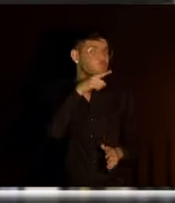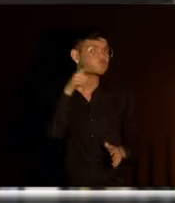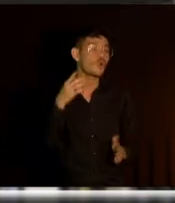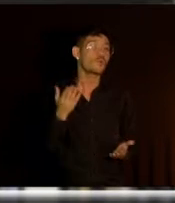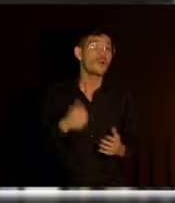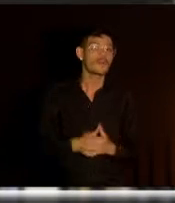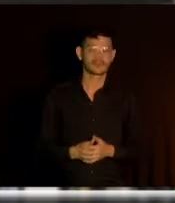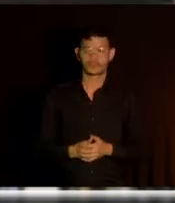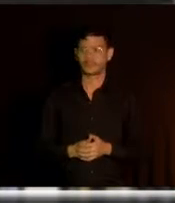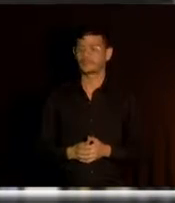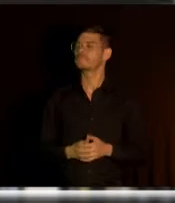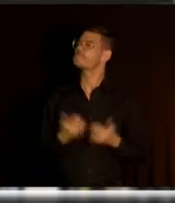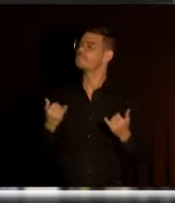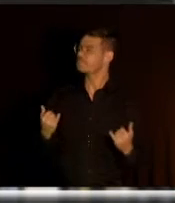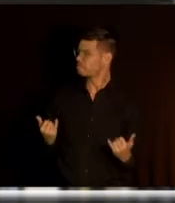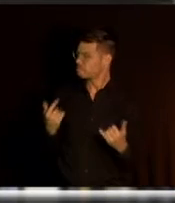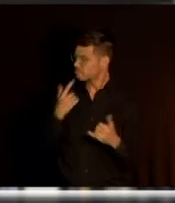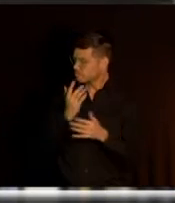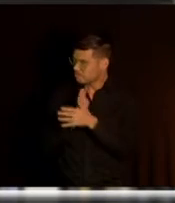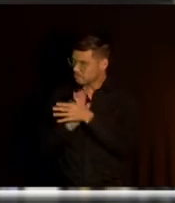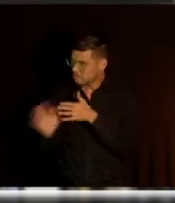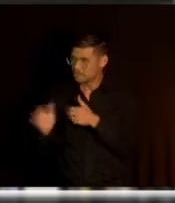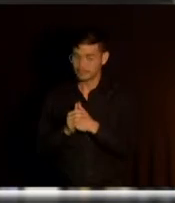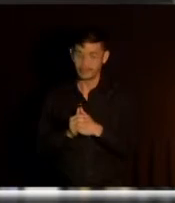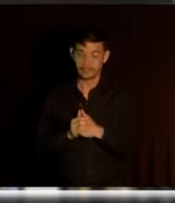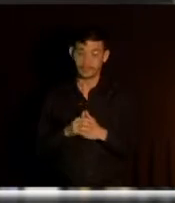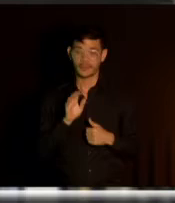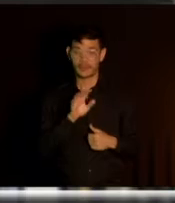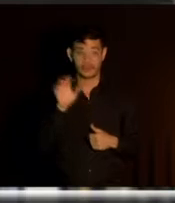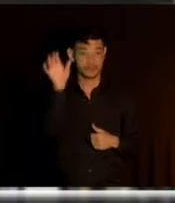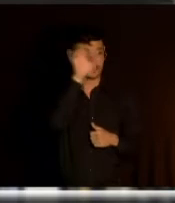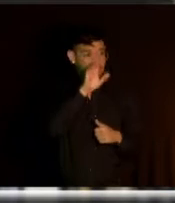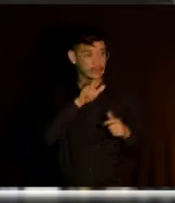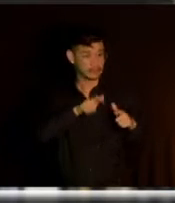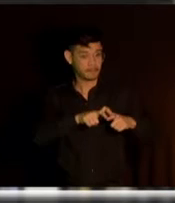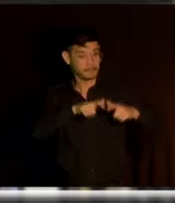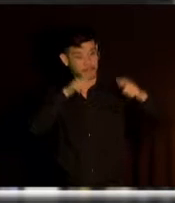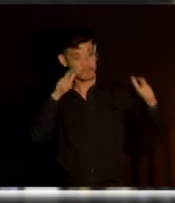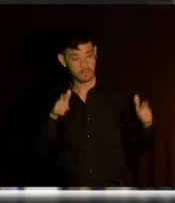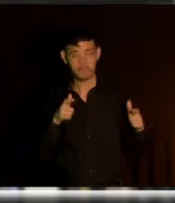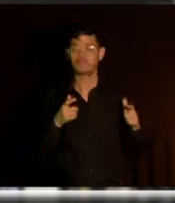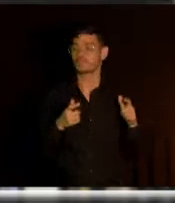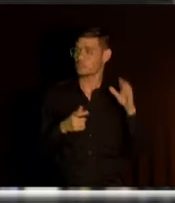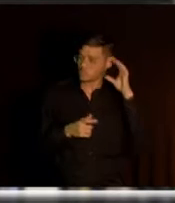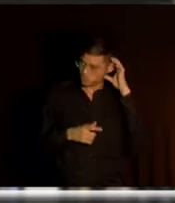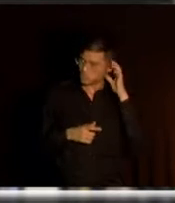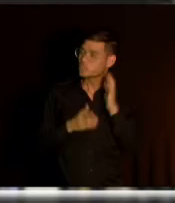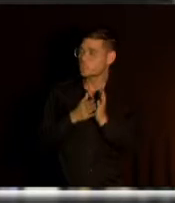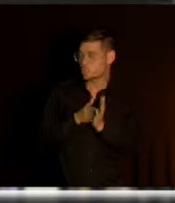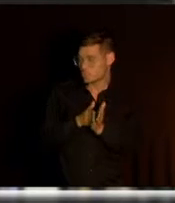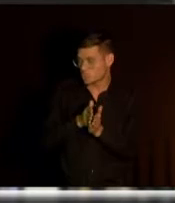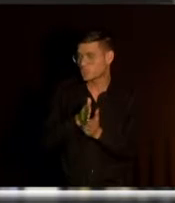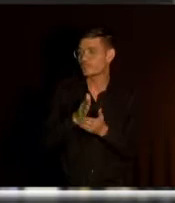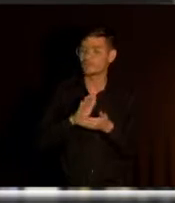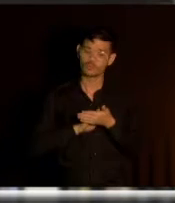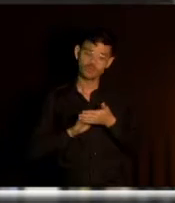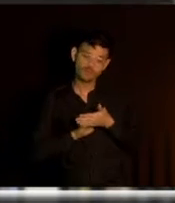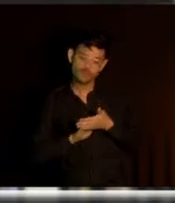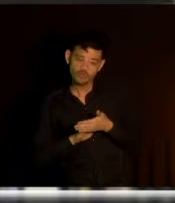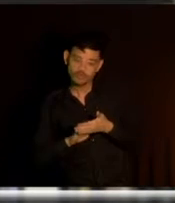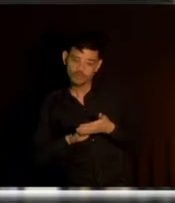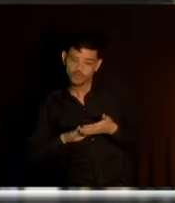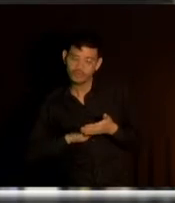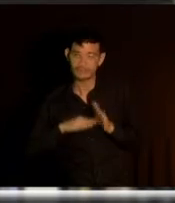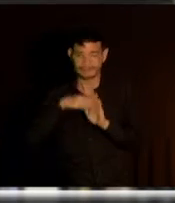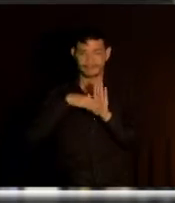Lo que te tengo que decir es que la gran mayoría de los países se encuentran ajustando su normativa y, como